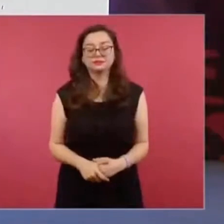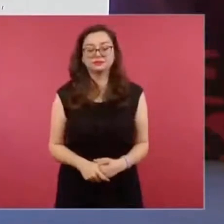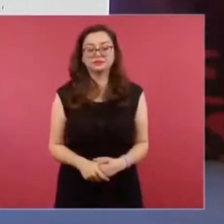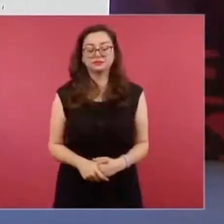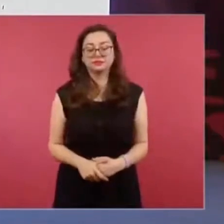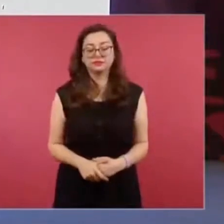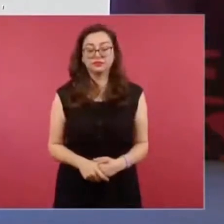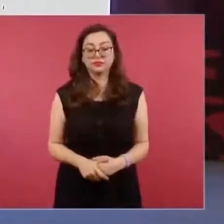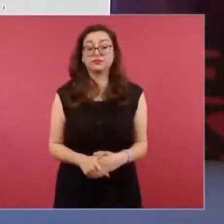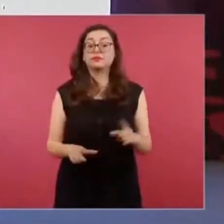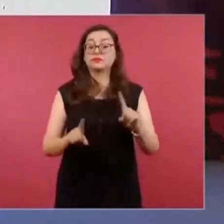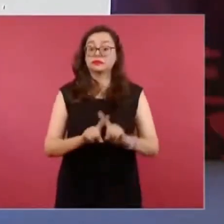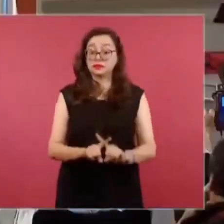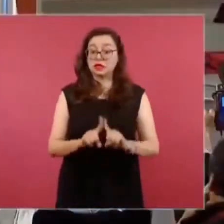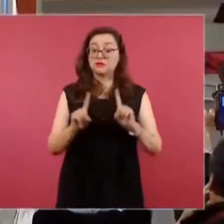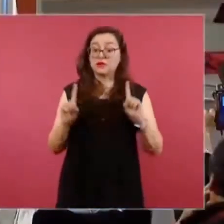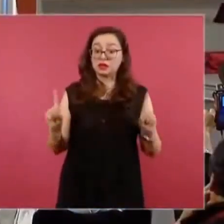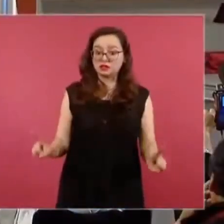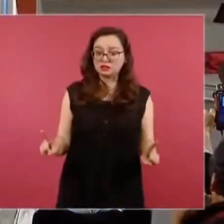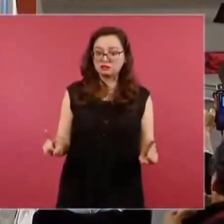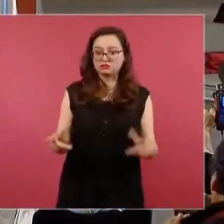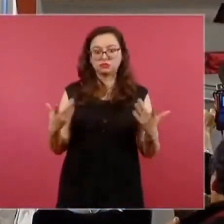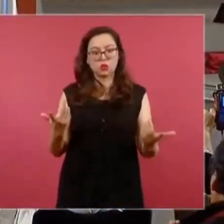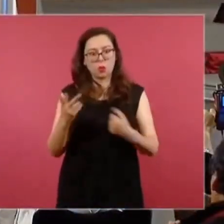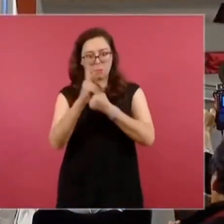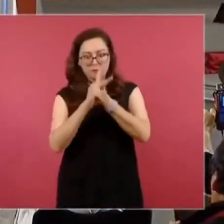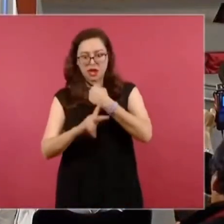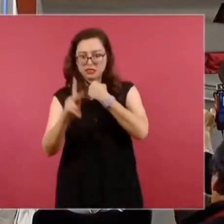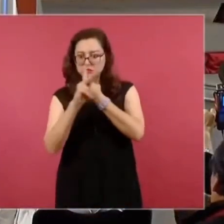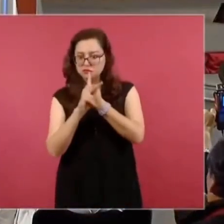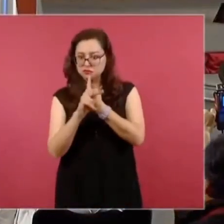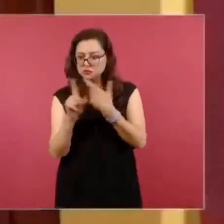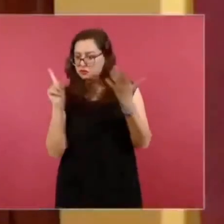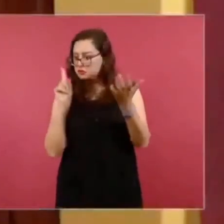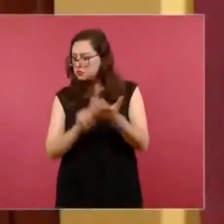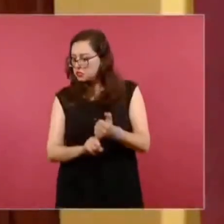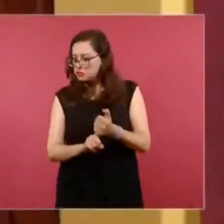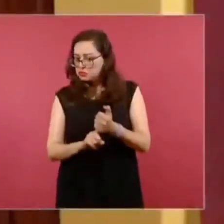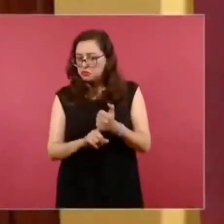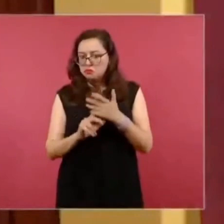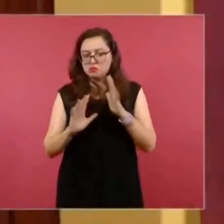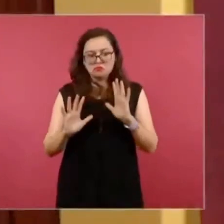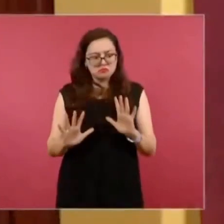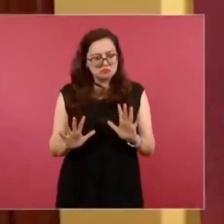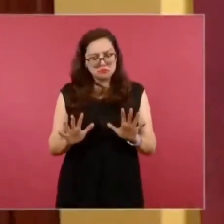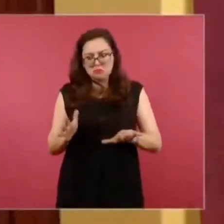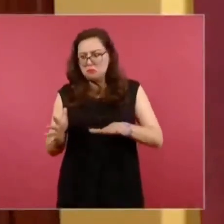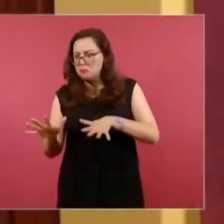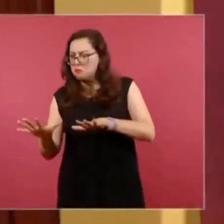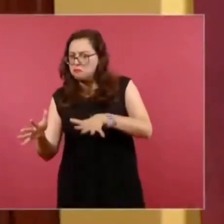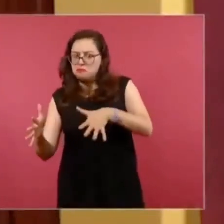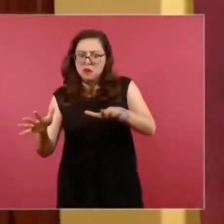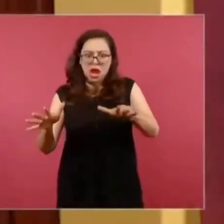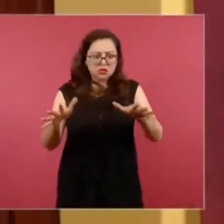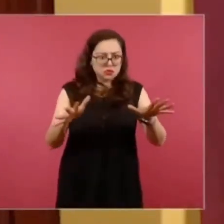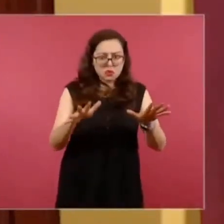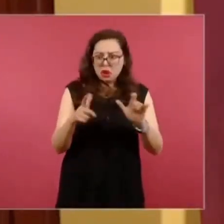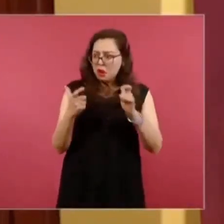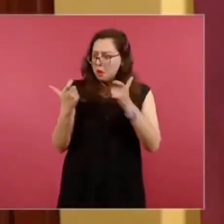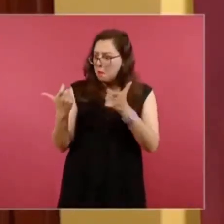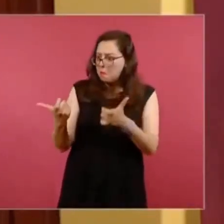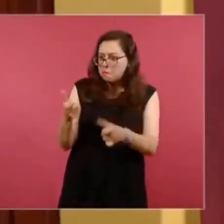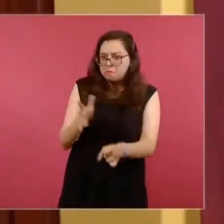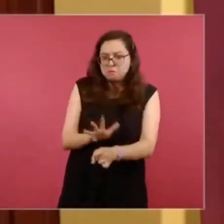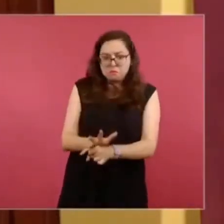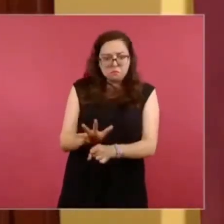en cambio, el país donde todos o los más puedan satisfacer